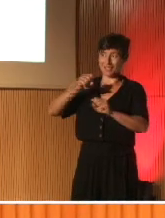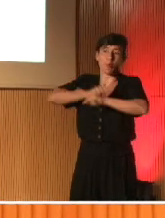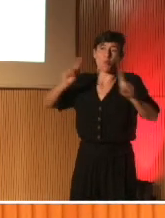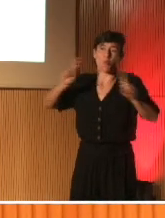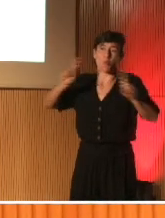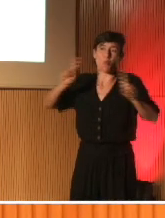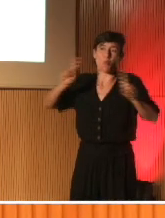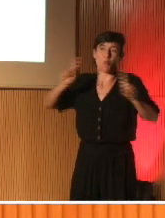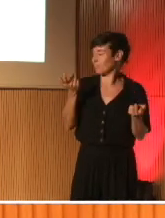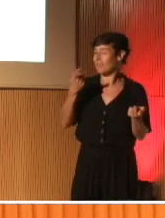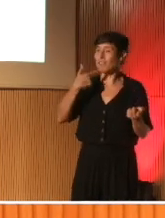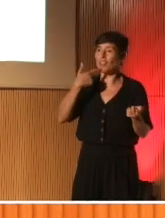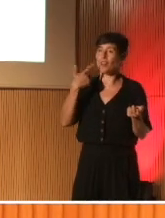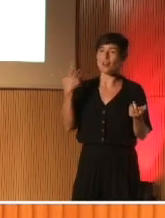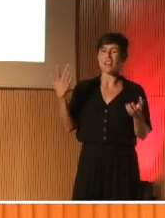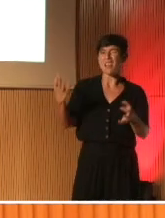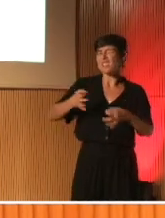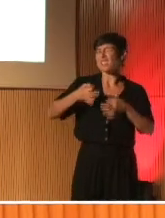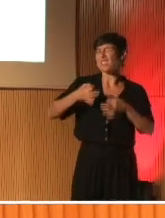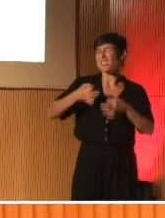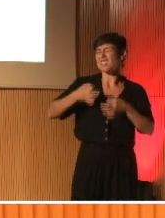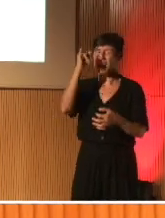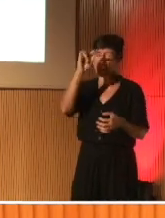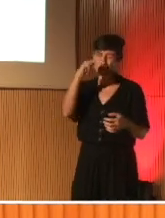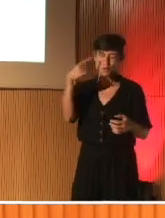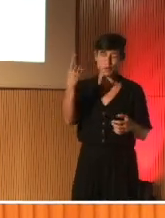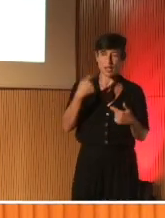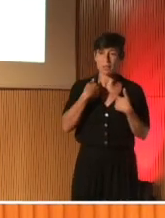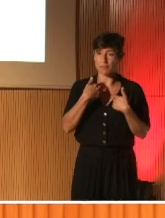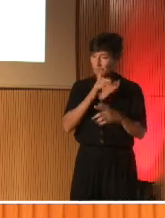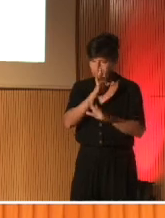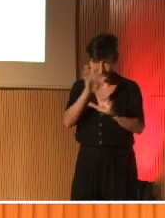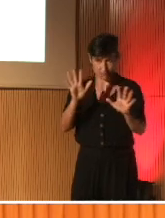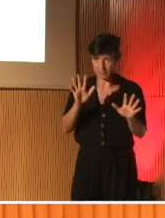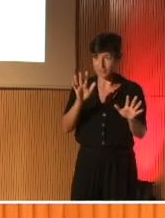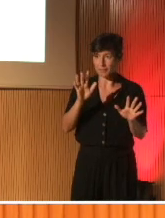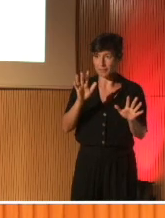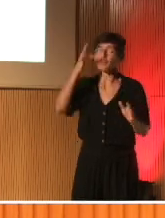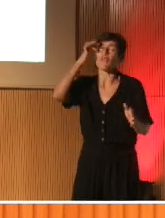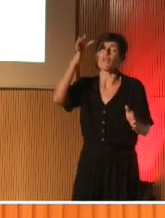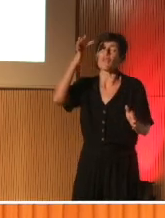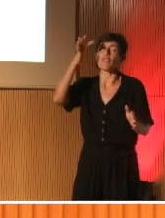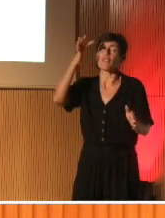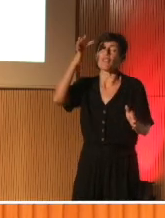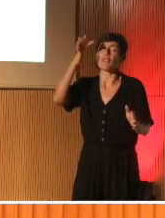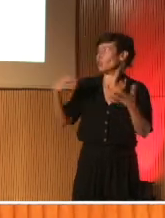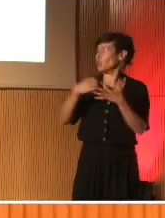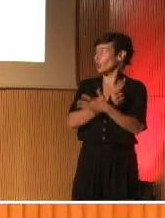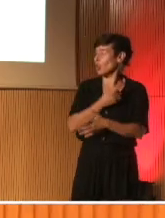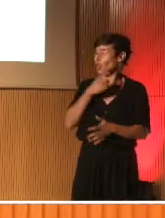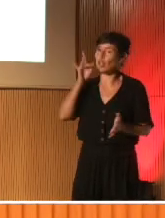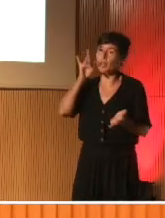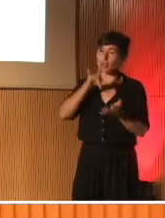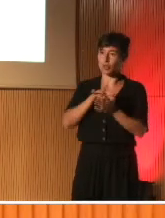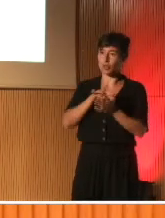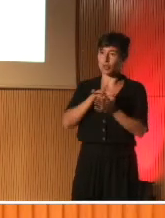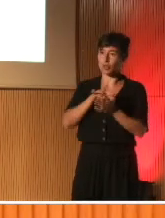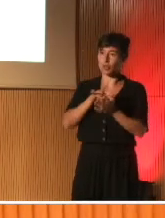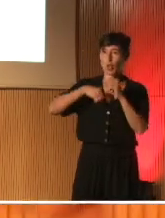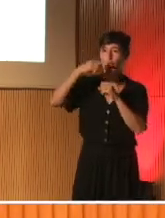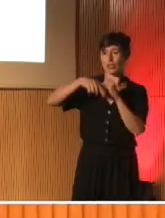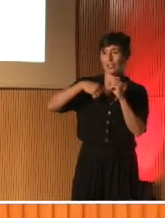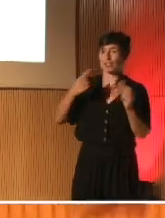dijo aquello de que siempre hay uno que se divierte pero no me digáis que no es una fantasía todo lo que puede suceder cuando los electrones